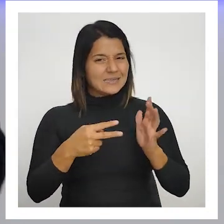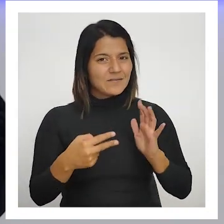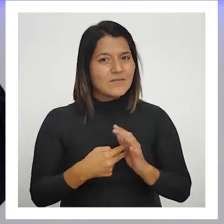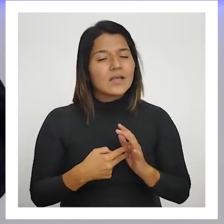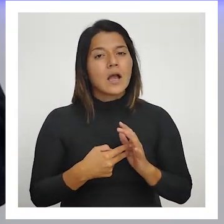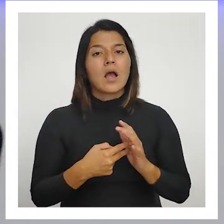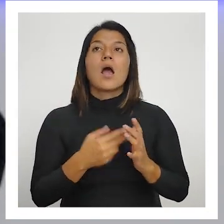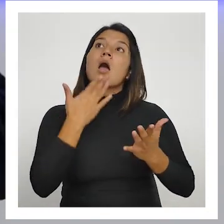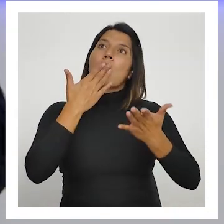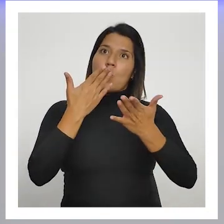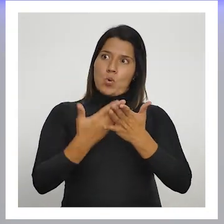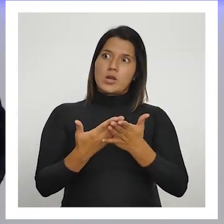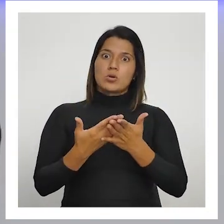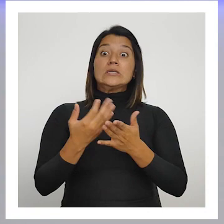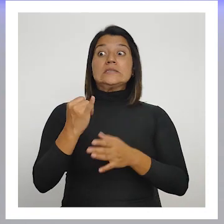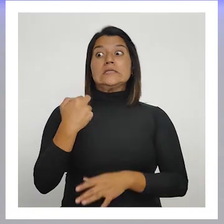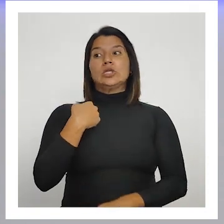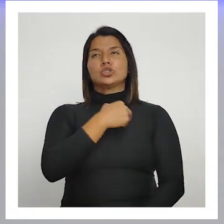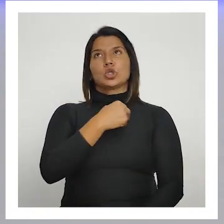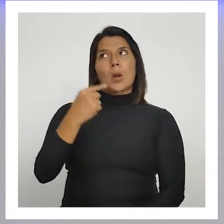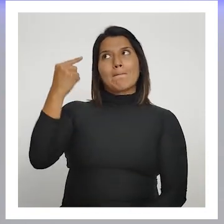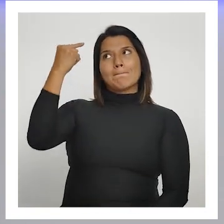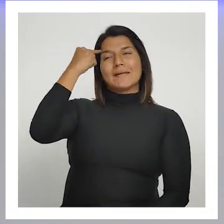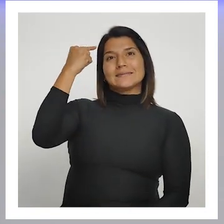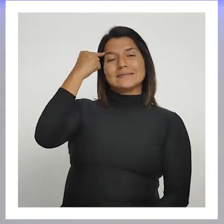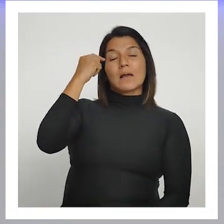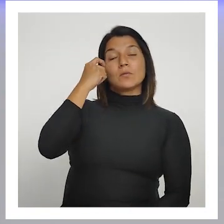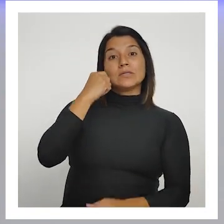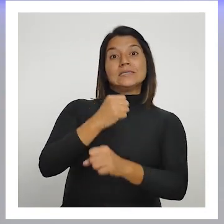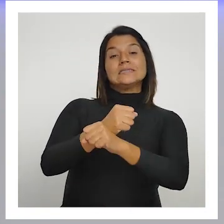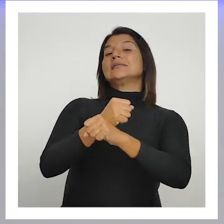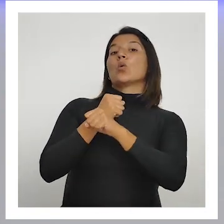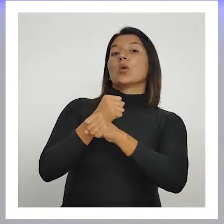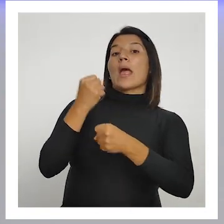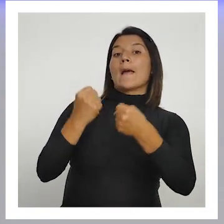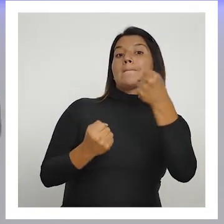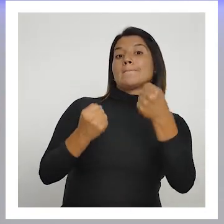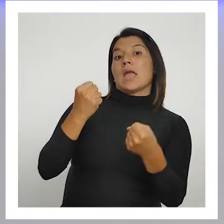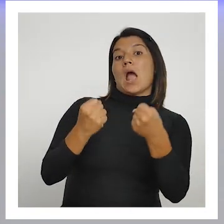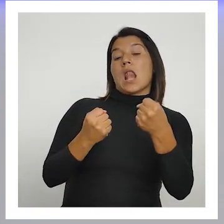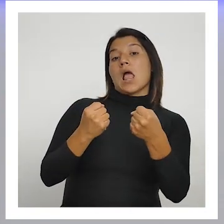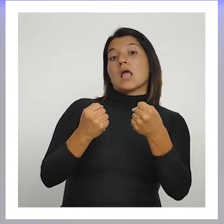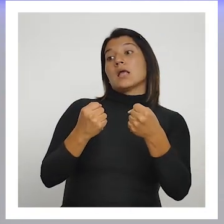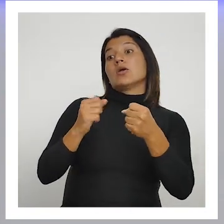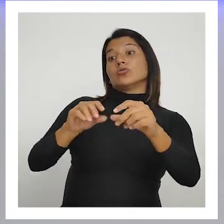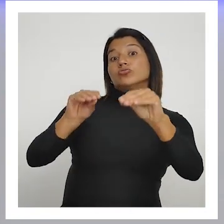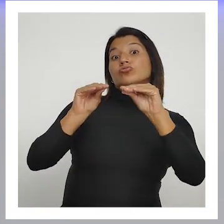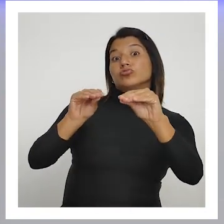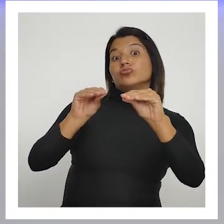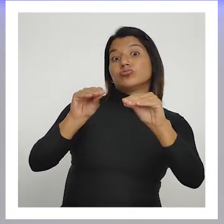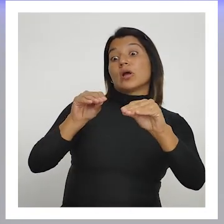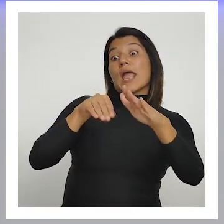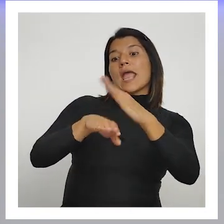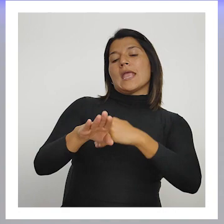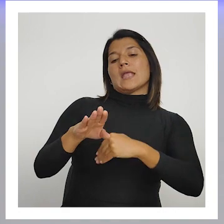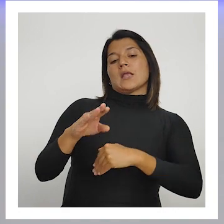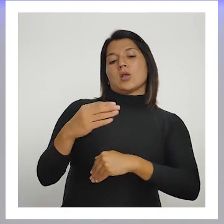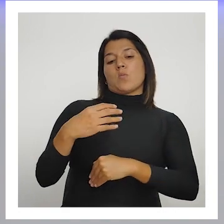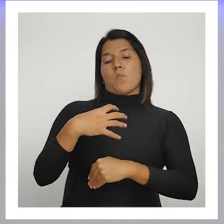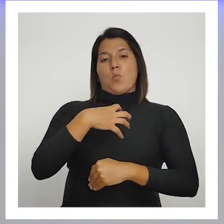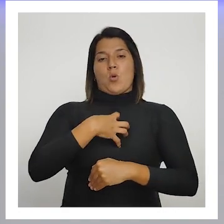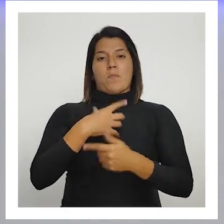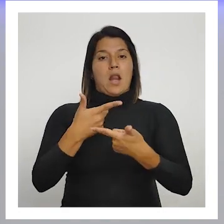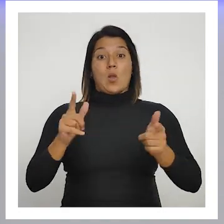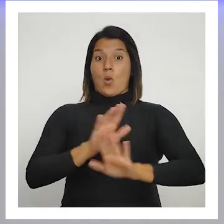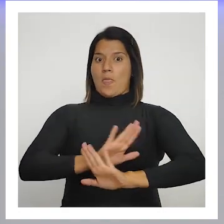Bueno, sería egoísta de parte de nosotros pensar que el componente de seguridad vial se da solamente en nuestro idioma y se